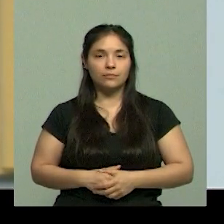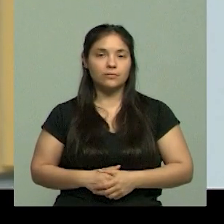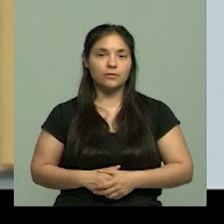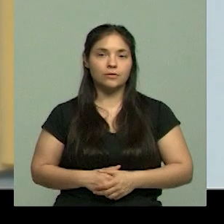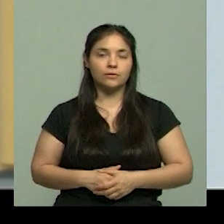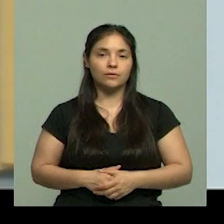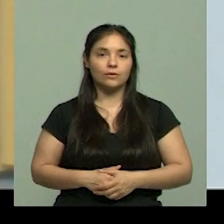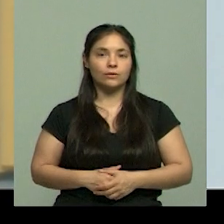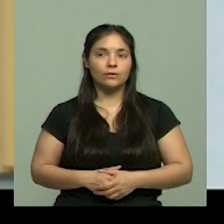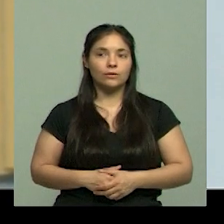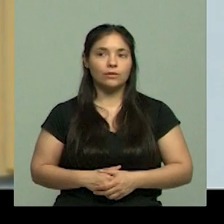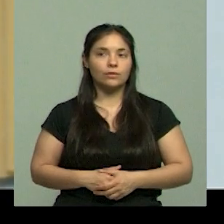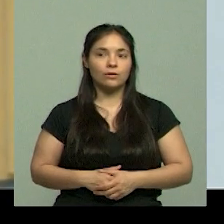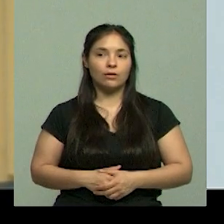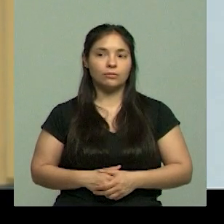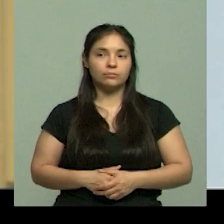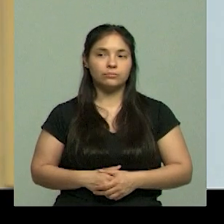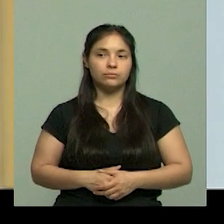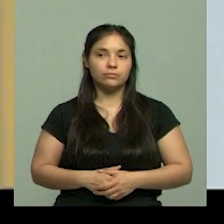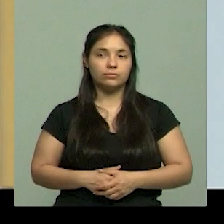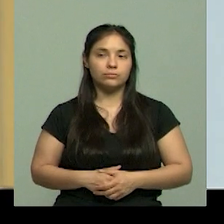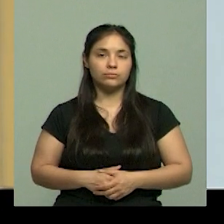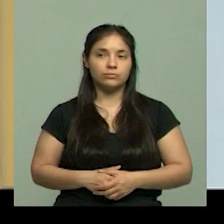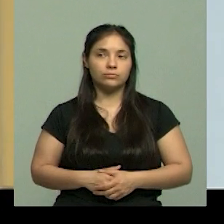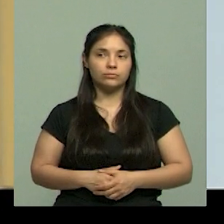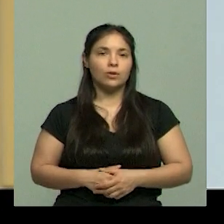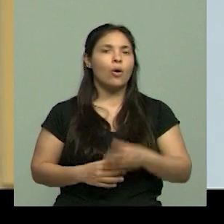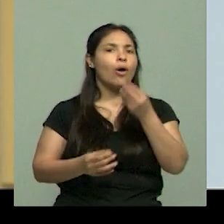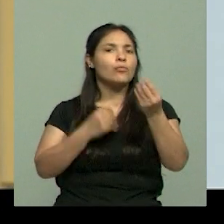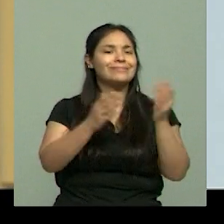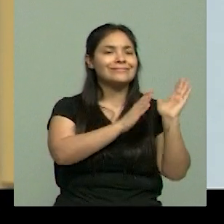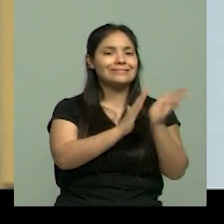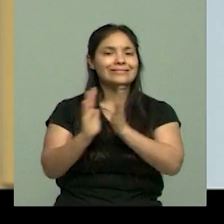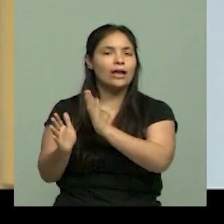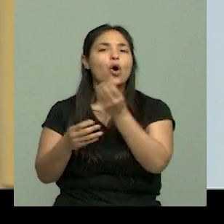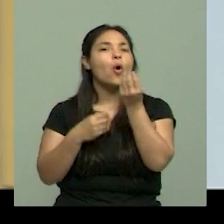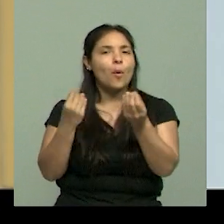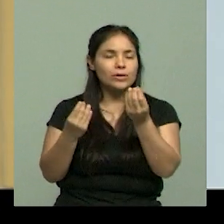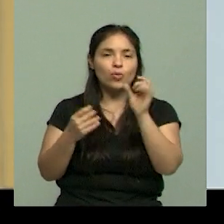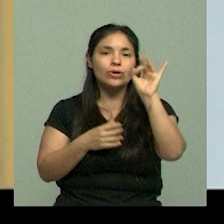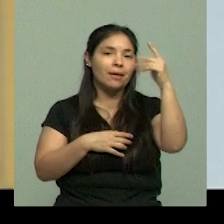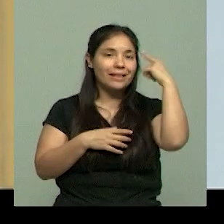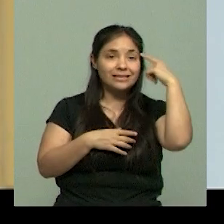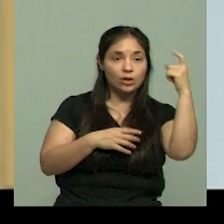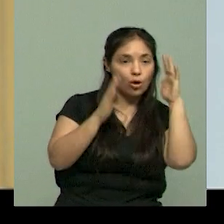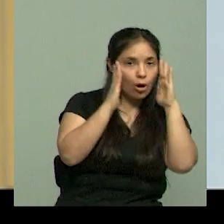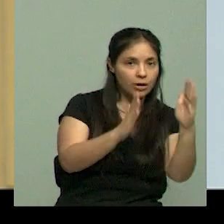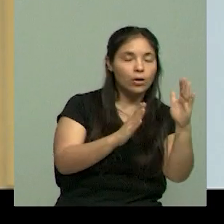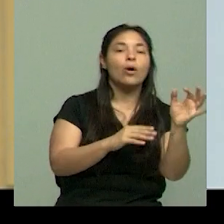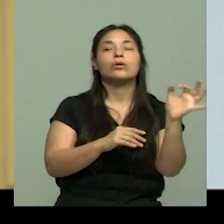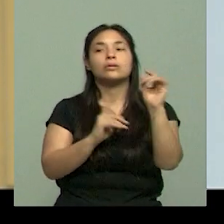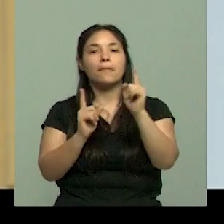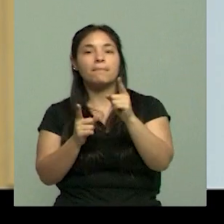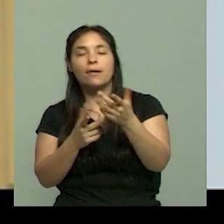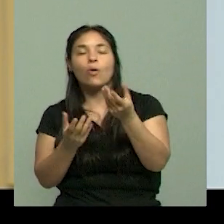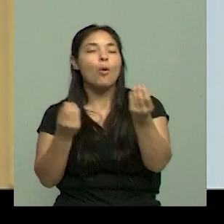ves esto como es el abordaje puntual, ¿tiene que ser únicamente de lo psicológico? ¿El abordaje cómo es?